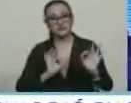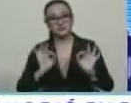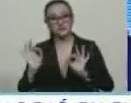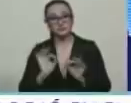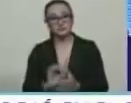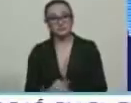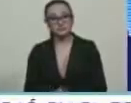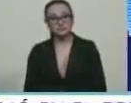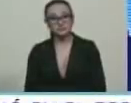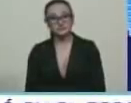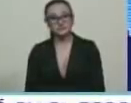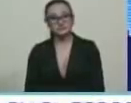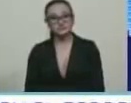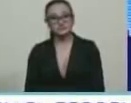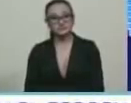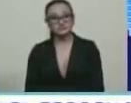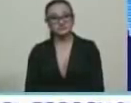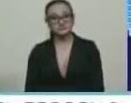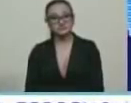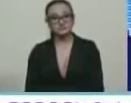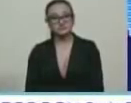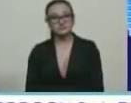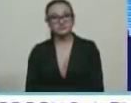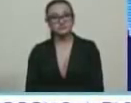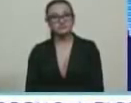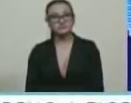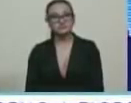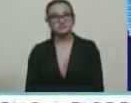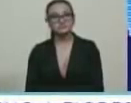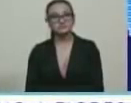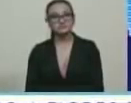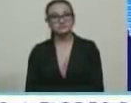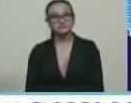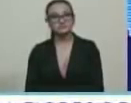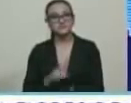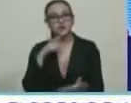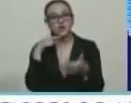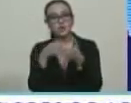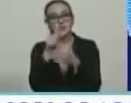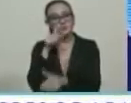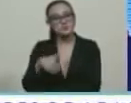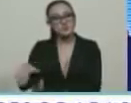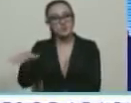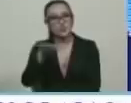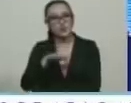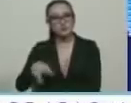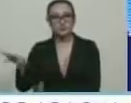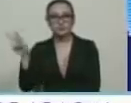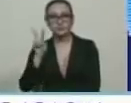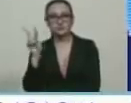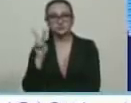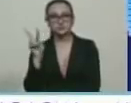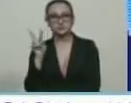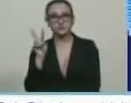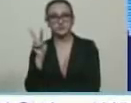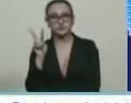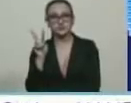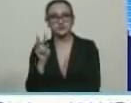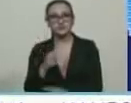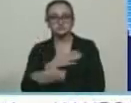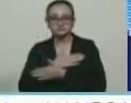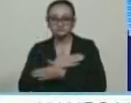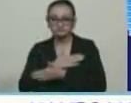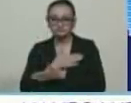cultural Teresa Carreño, a nombre del pueblo de Venezuela, la más